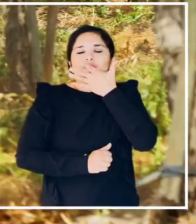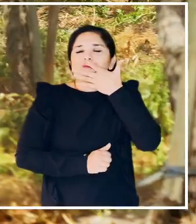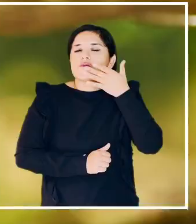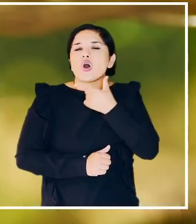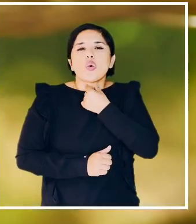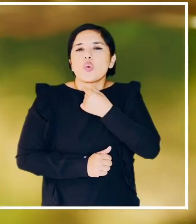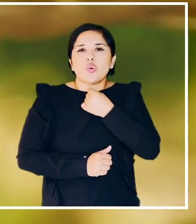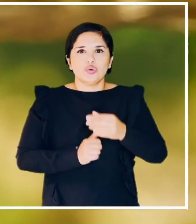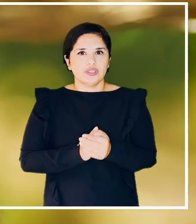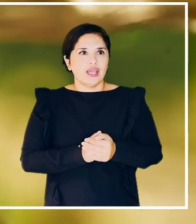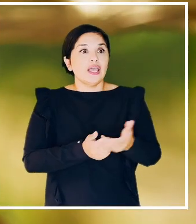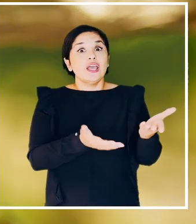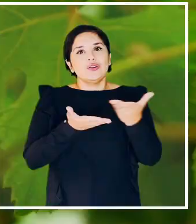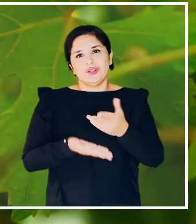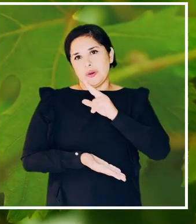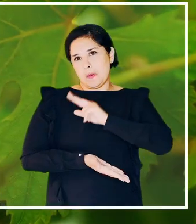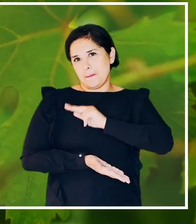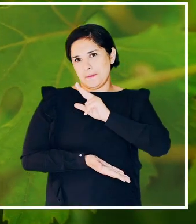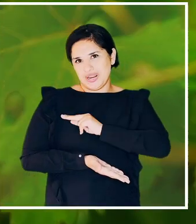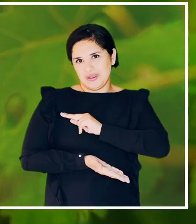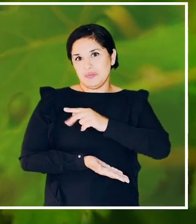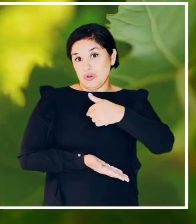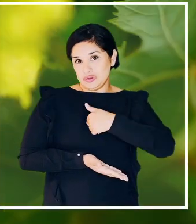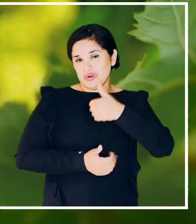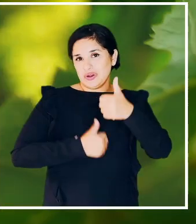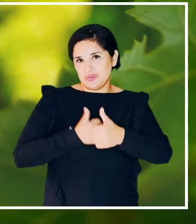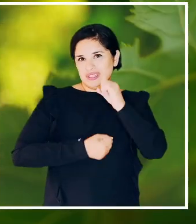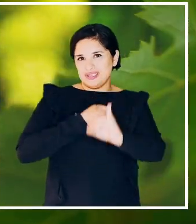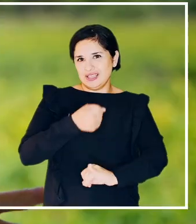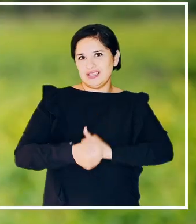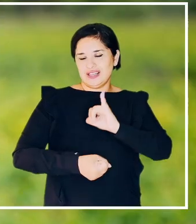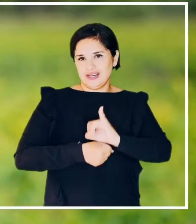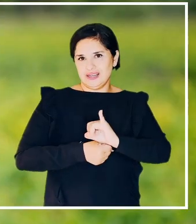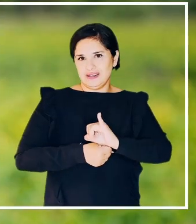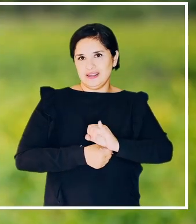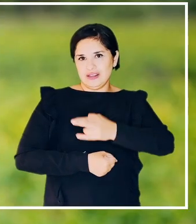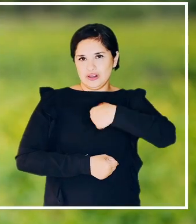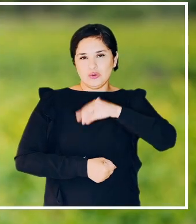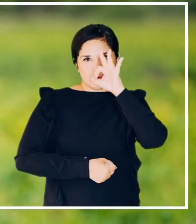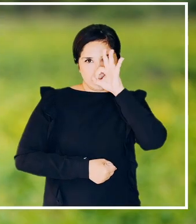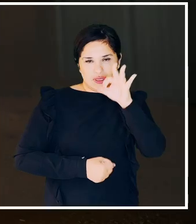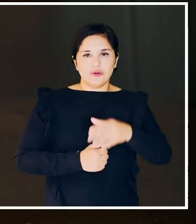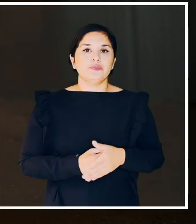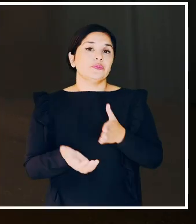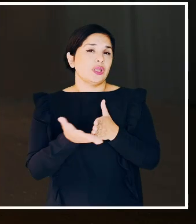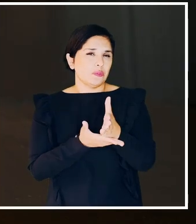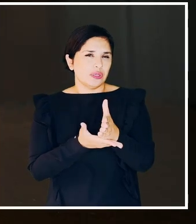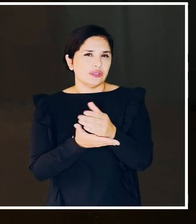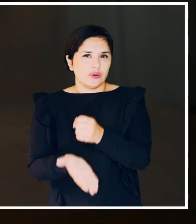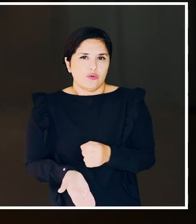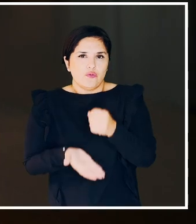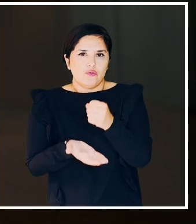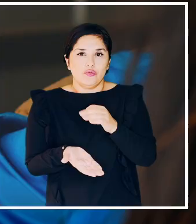de las personas, que también nos brindó los premios triple premio que tuvo en una competencia internacional nuestro pisco Gramador. Partimos